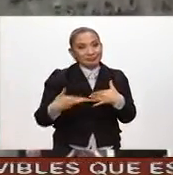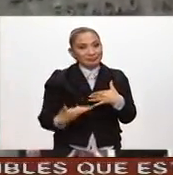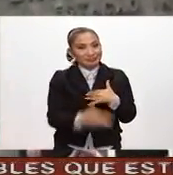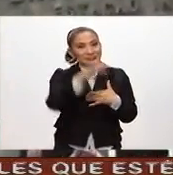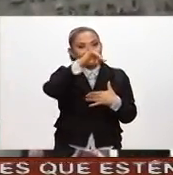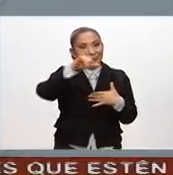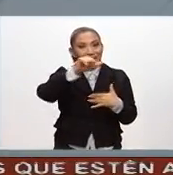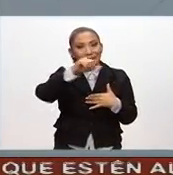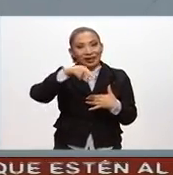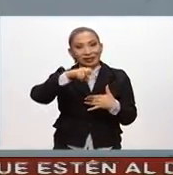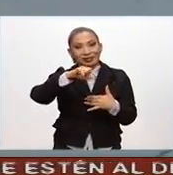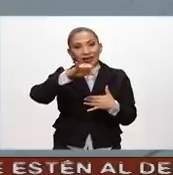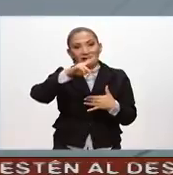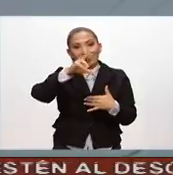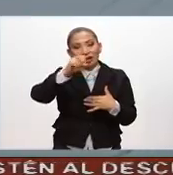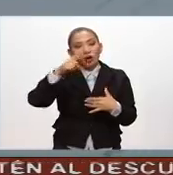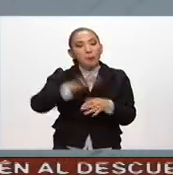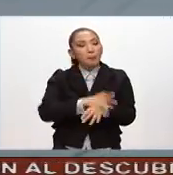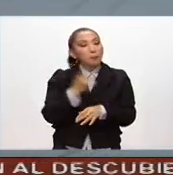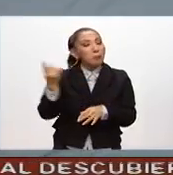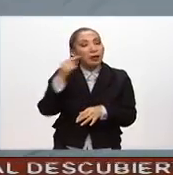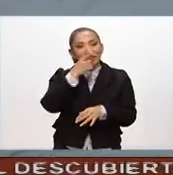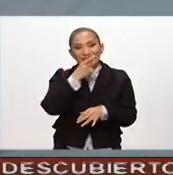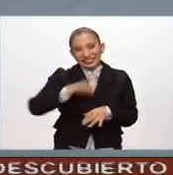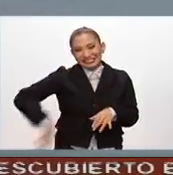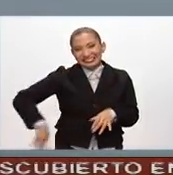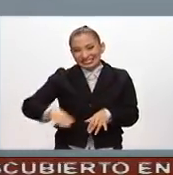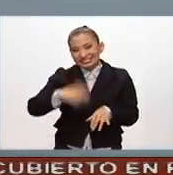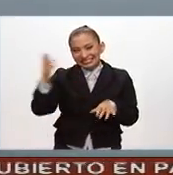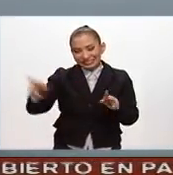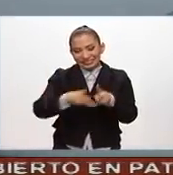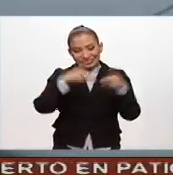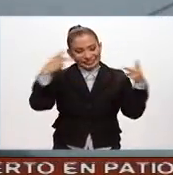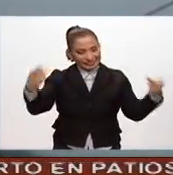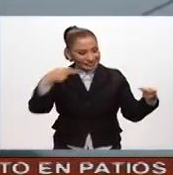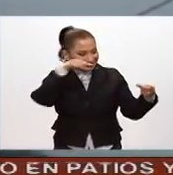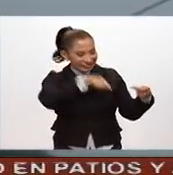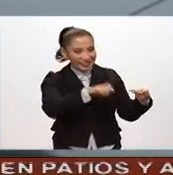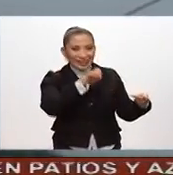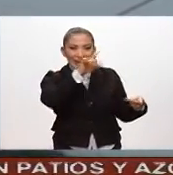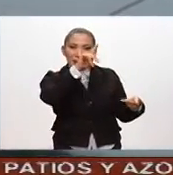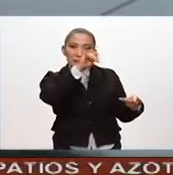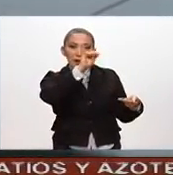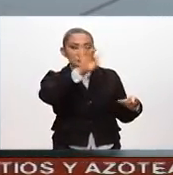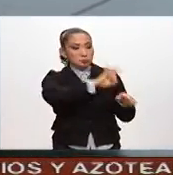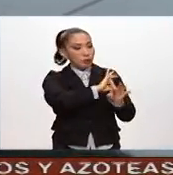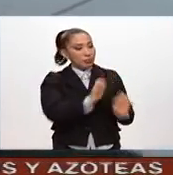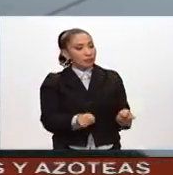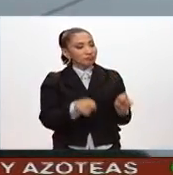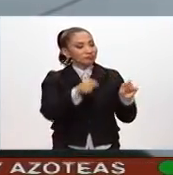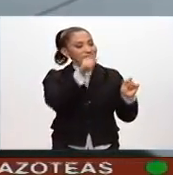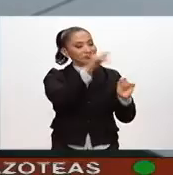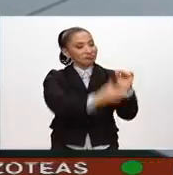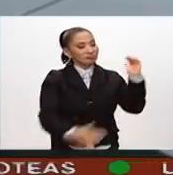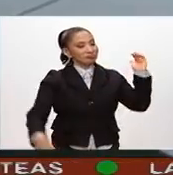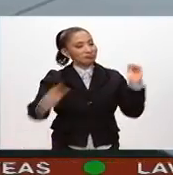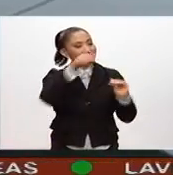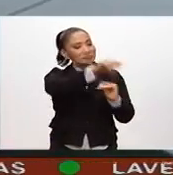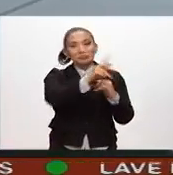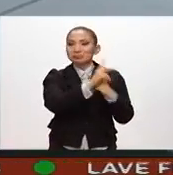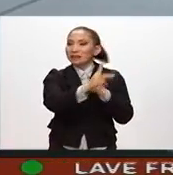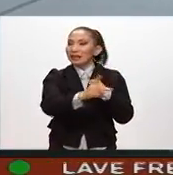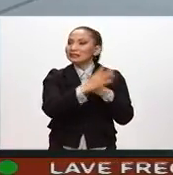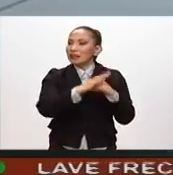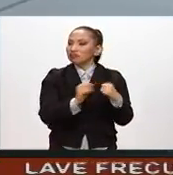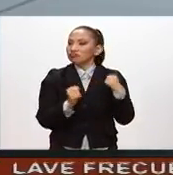de Janeiro, porque lo que, como dice la editorial del País, hubiera podido coronar a esta nación como una de las grandes